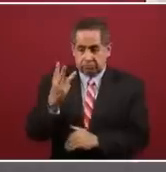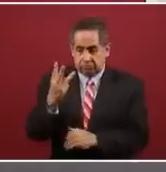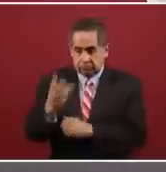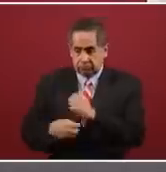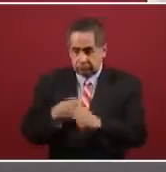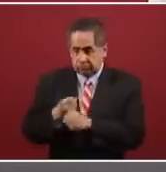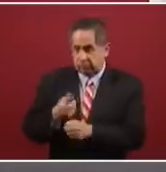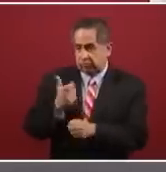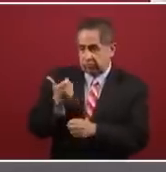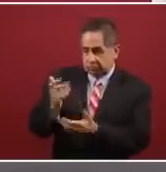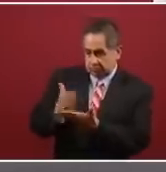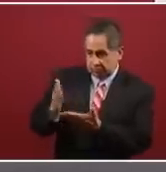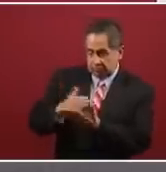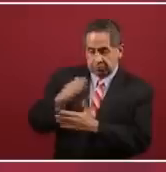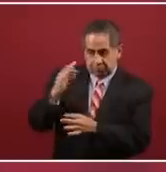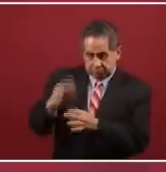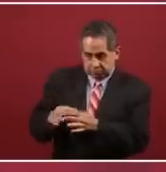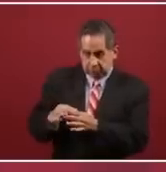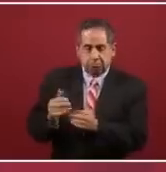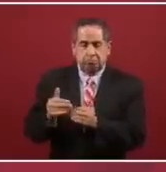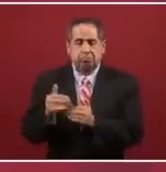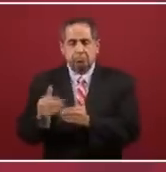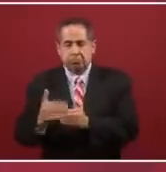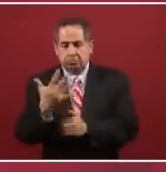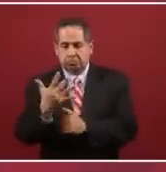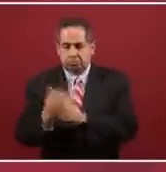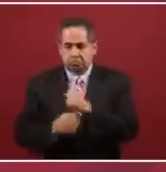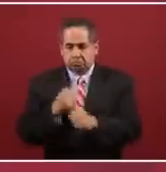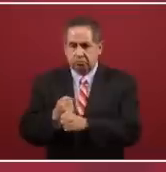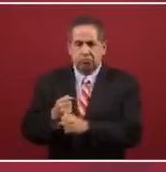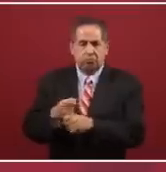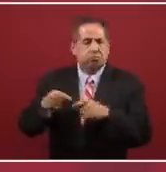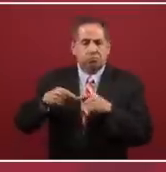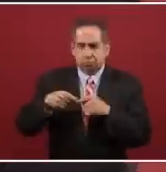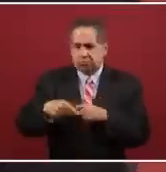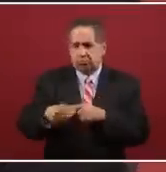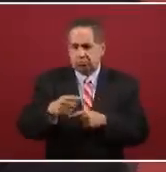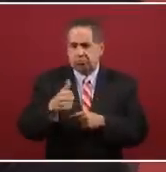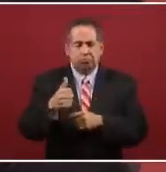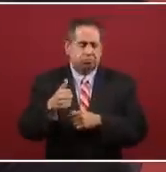amplió a 5. Es decir, todo el sexenio